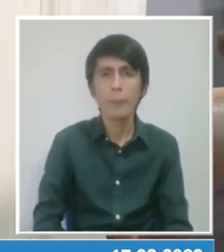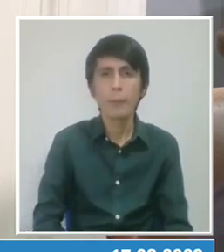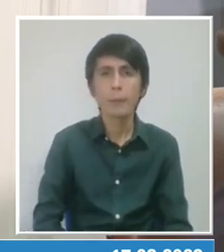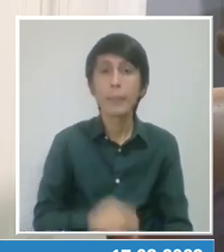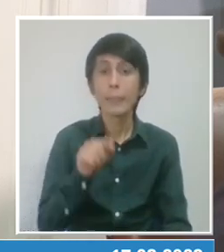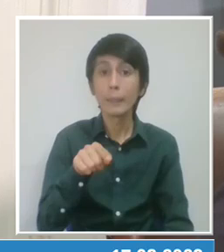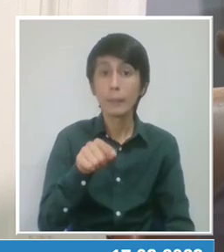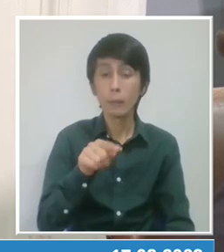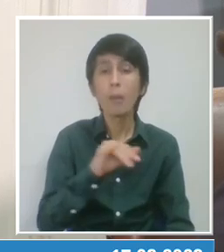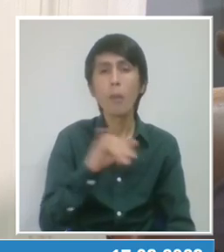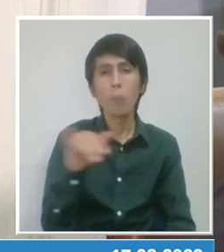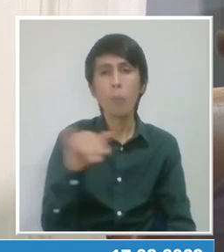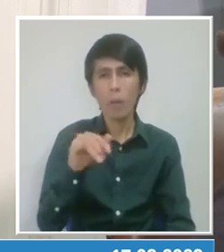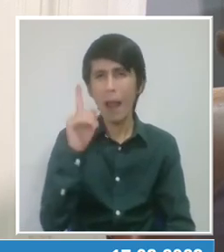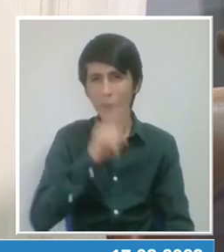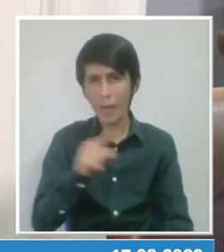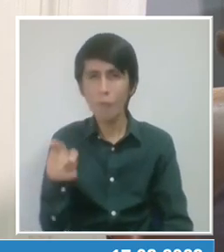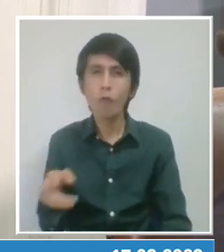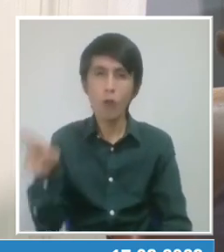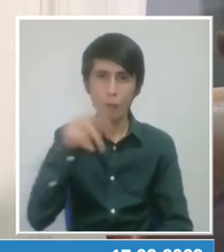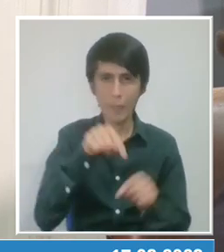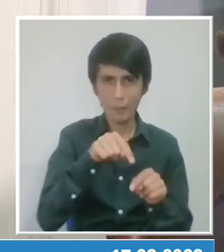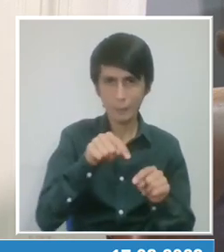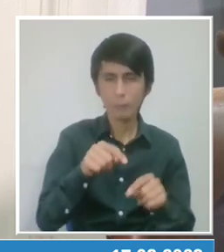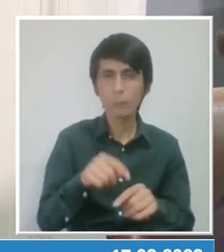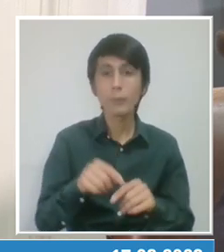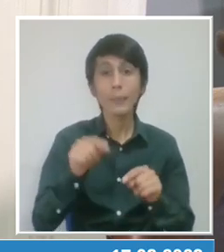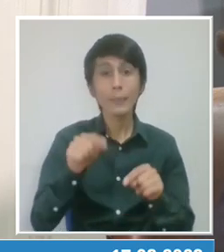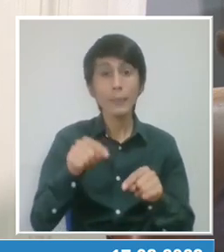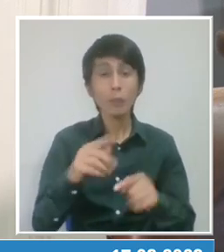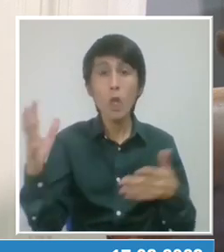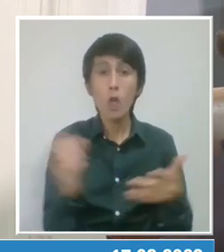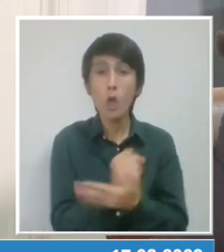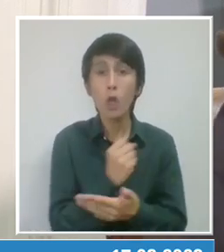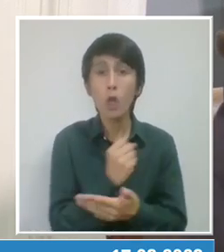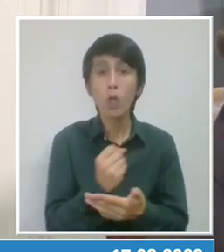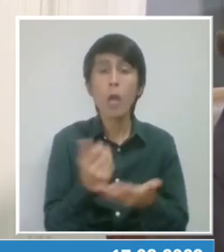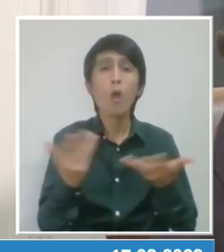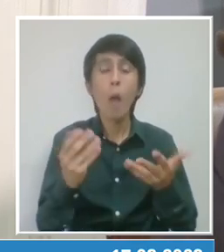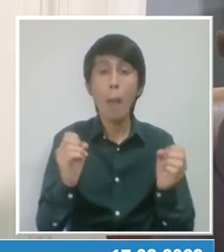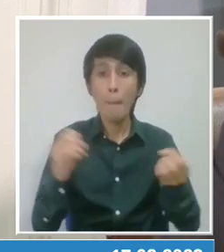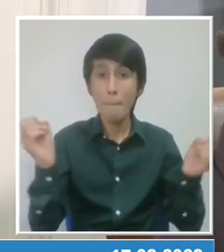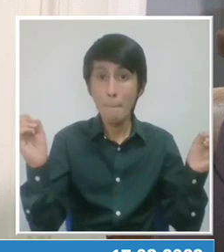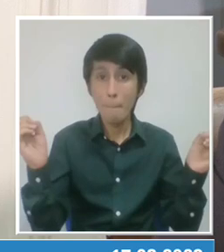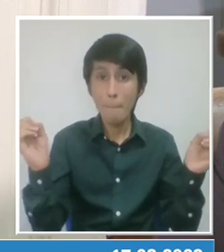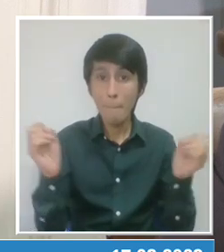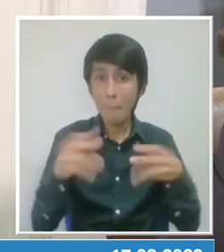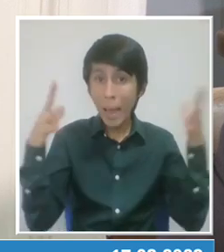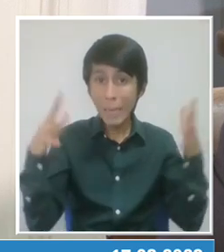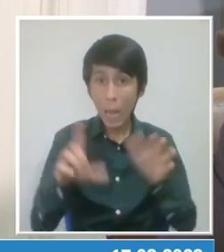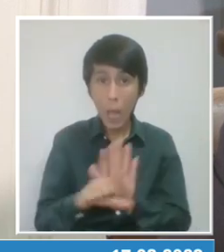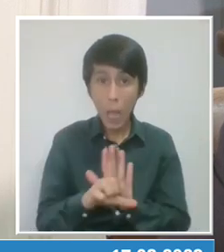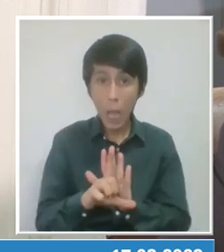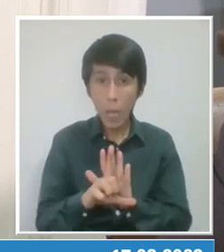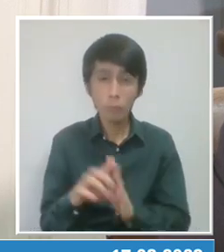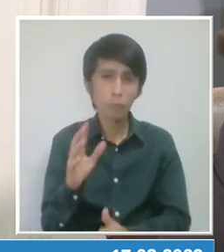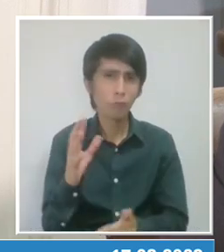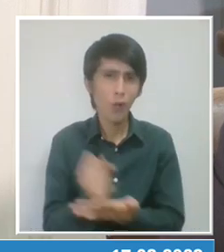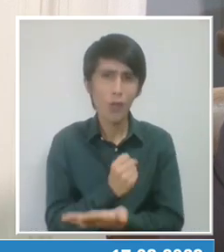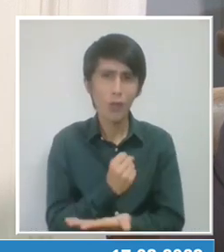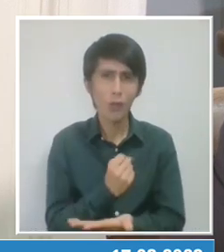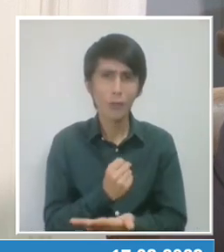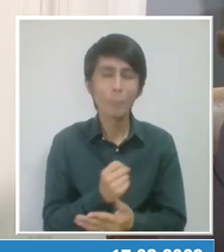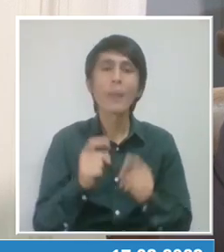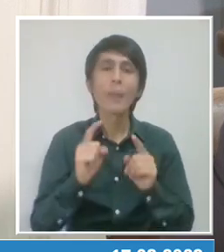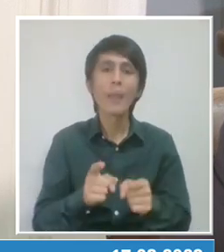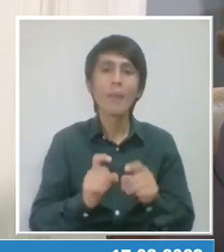punto al final, no se logra con la magia de las leyes. Hay que educar,